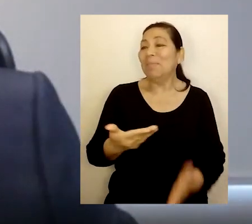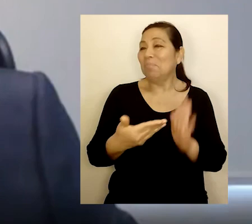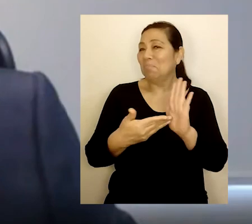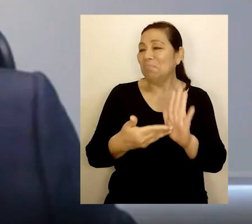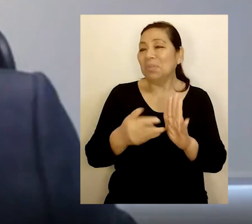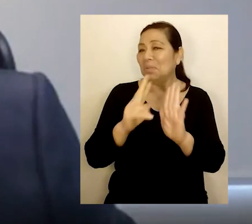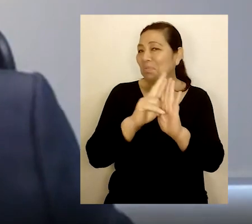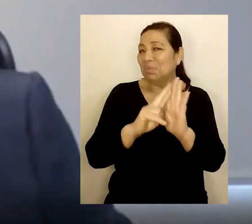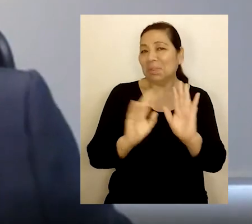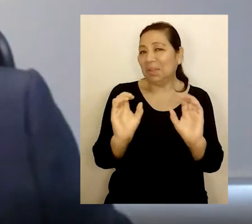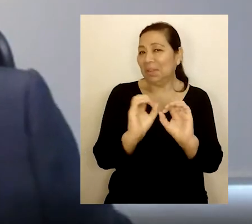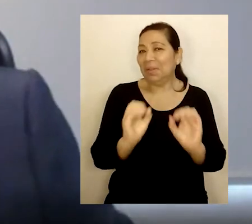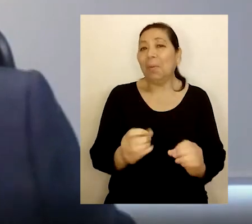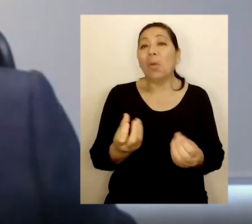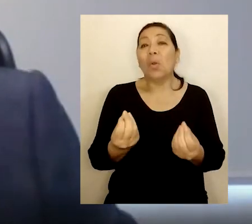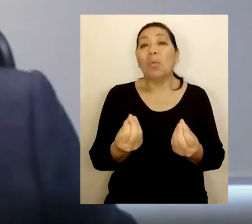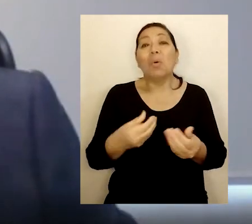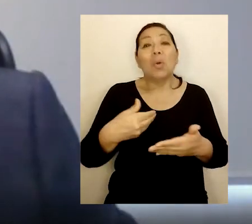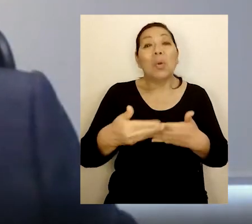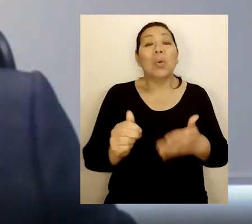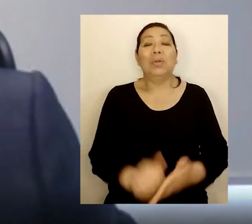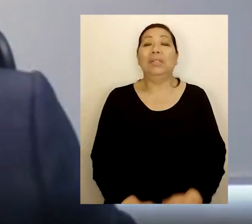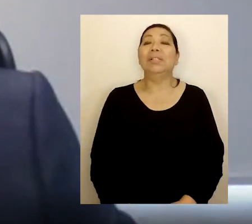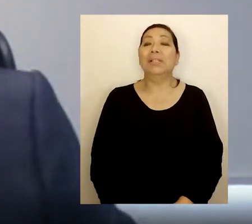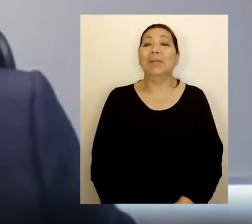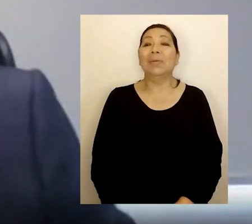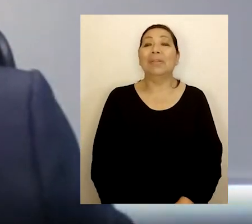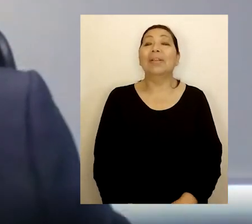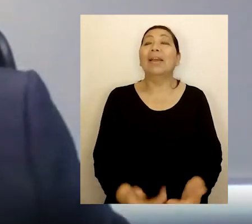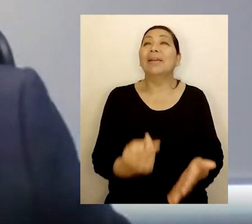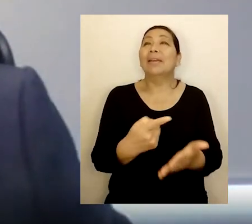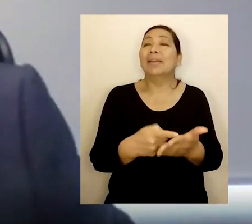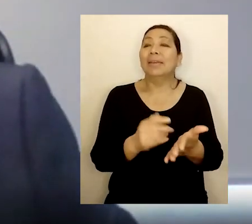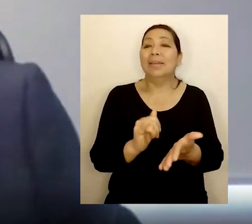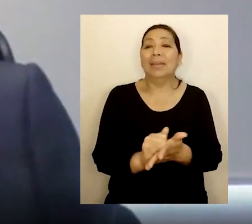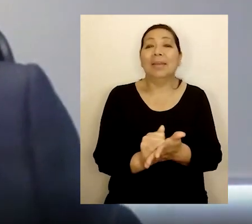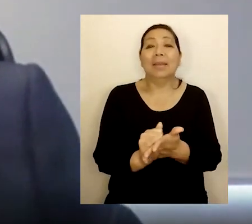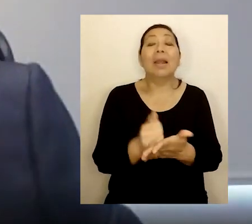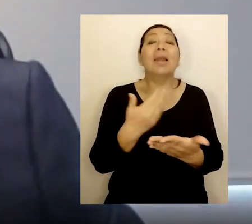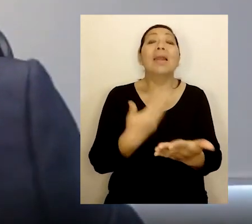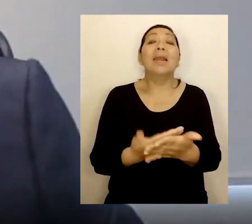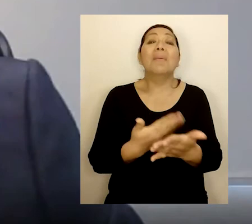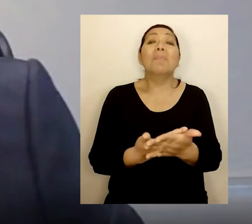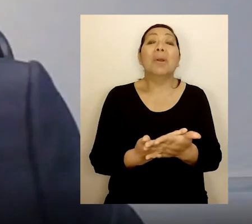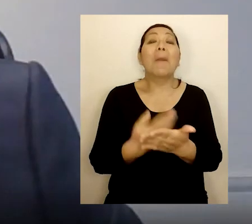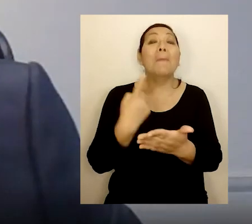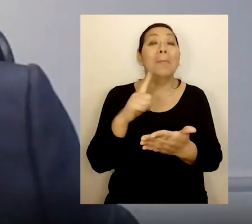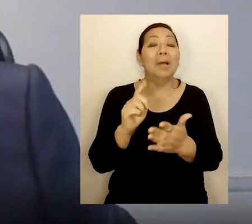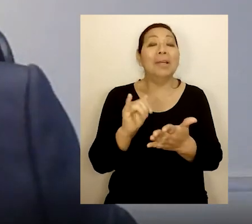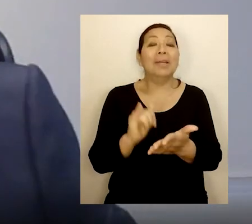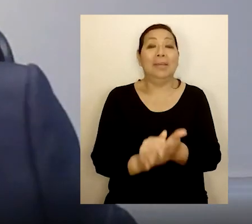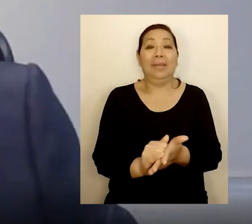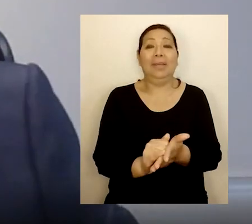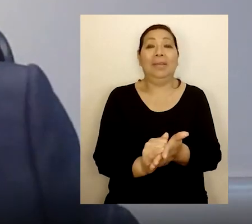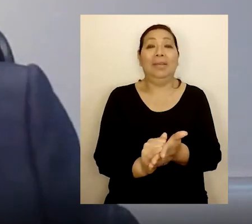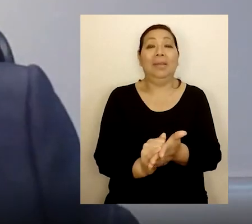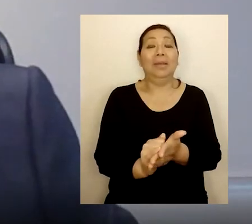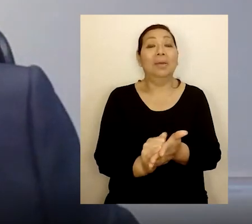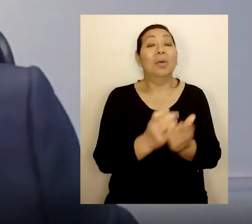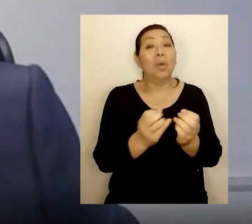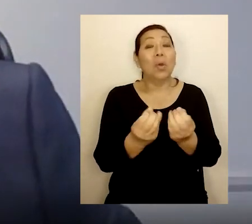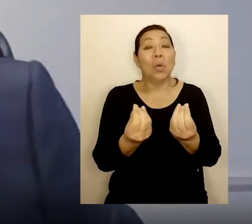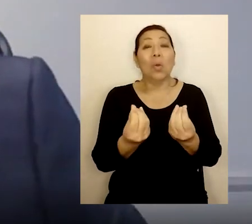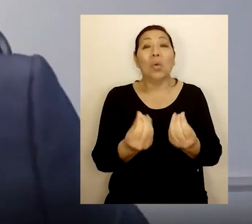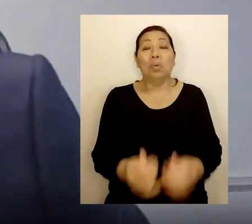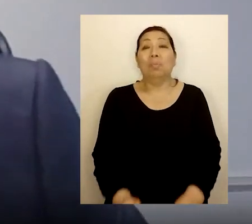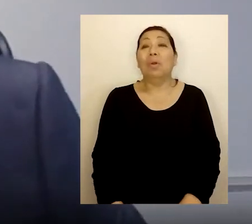apelar de esa resolución como consecuencia de que la prueba para efectos de una situación